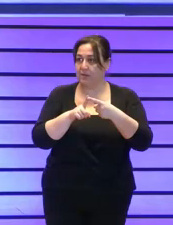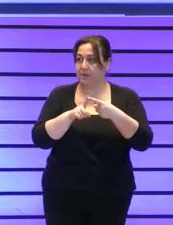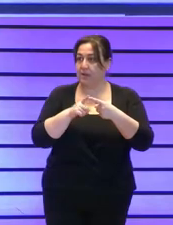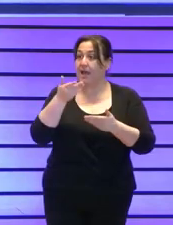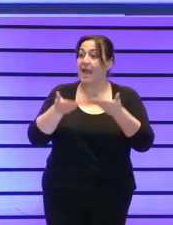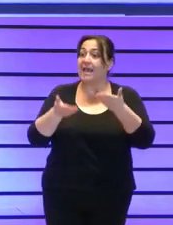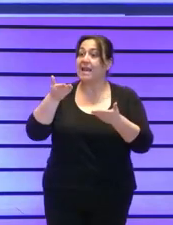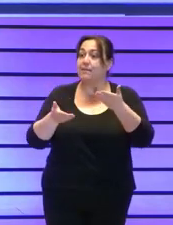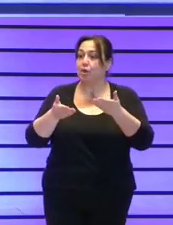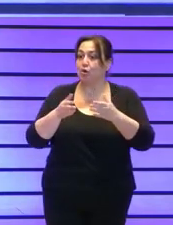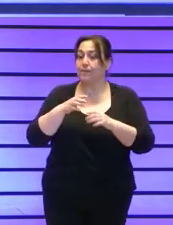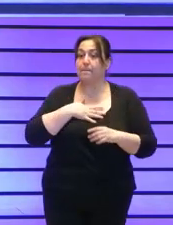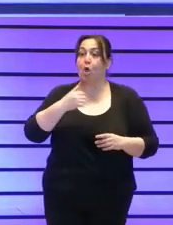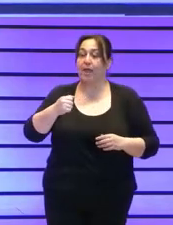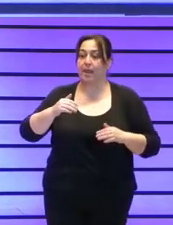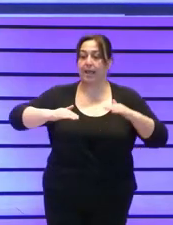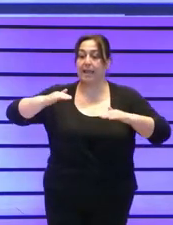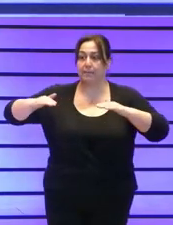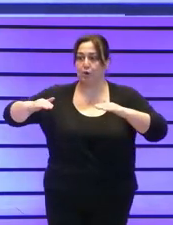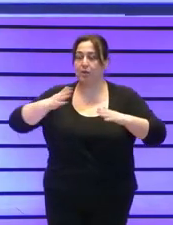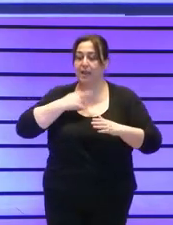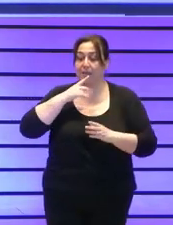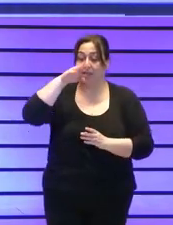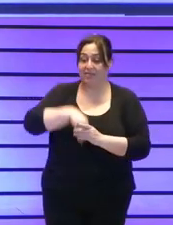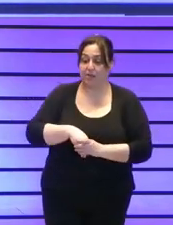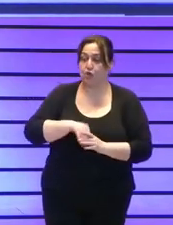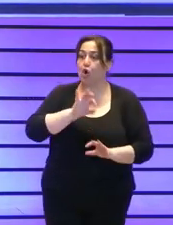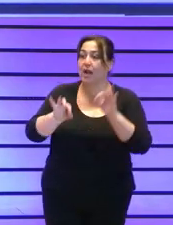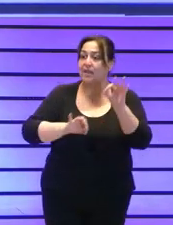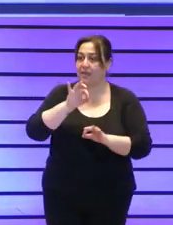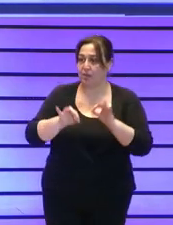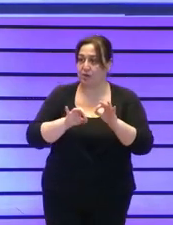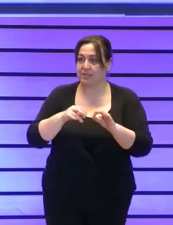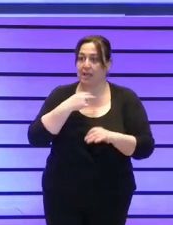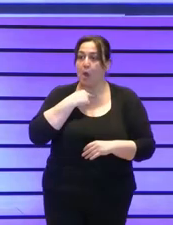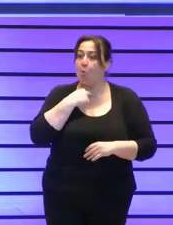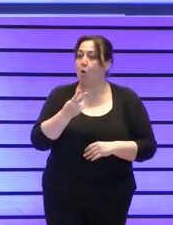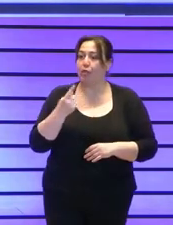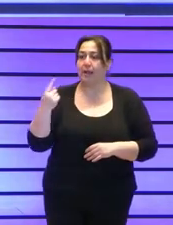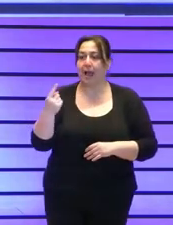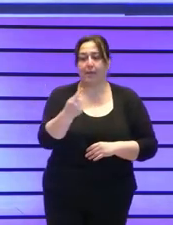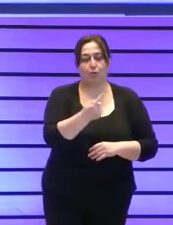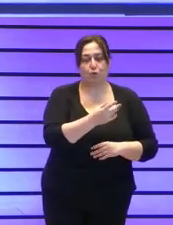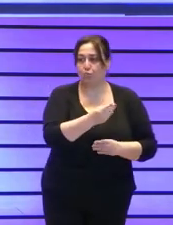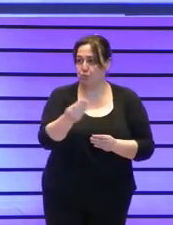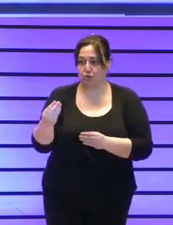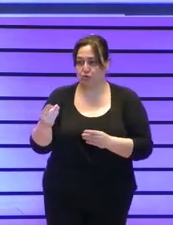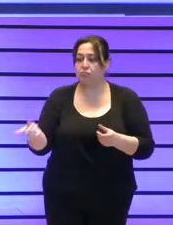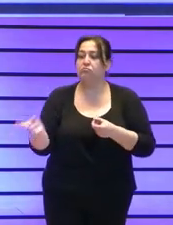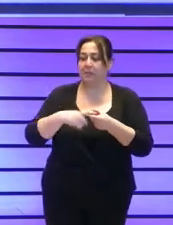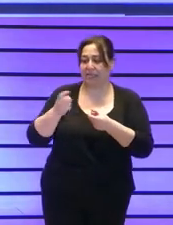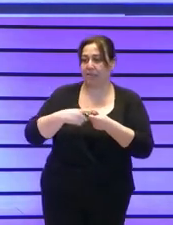un equilibrio de poderes, es decir, en las organizaciones tienen que oírse muchas voces y tiene que haber participación,